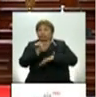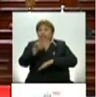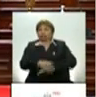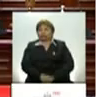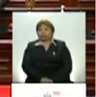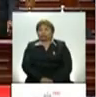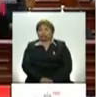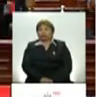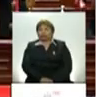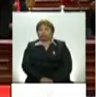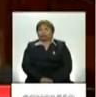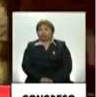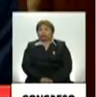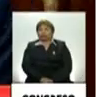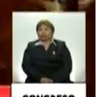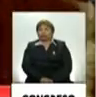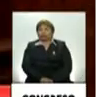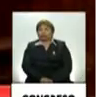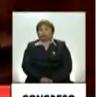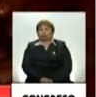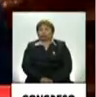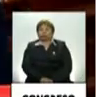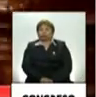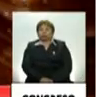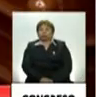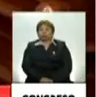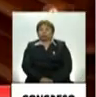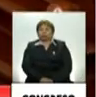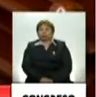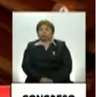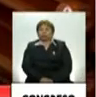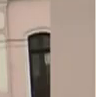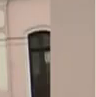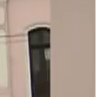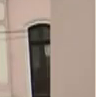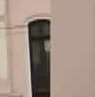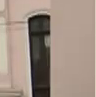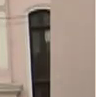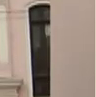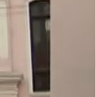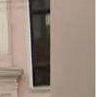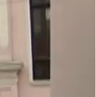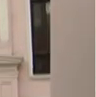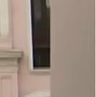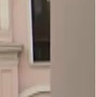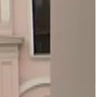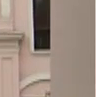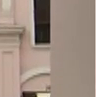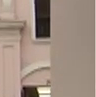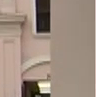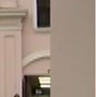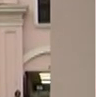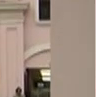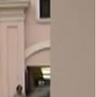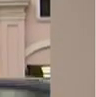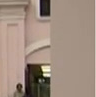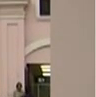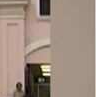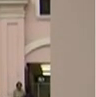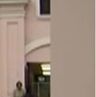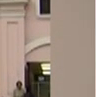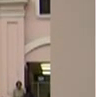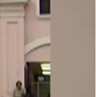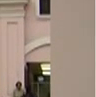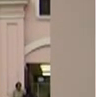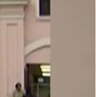provincia de Jaén, en un distrito de Huaval, en donde aparentemente ha votado un muerto y en la que ha favorecido